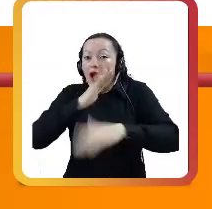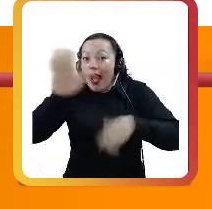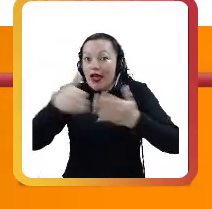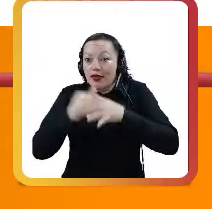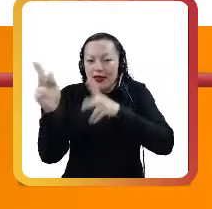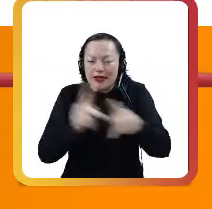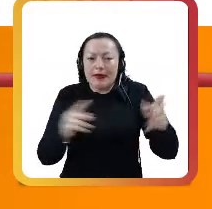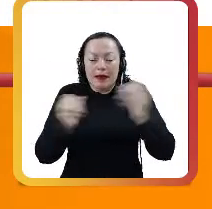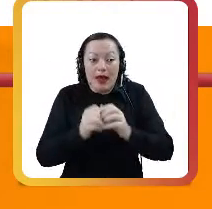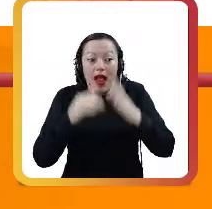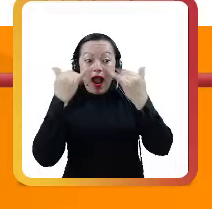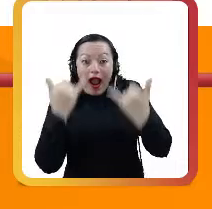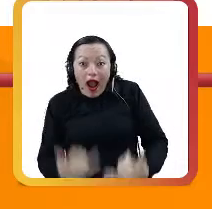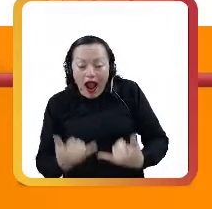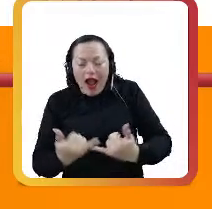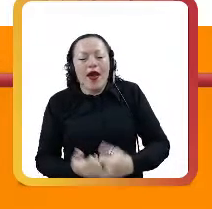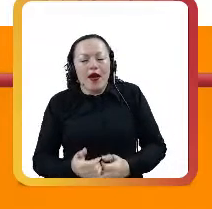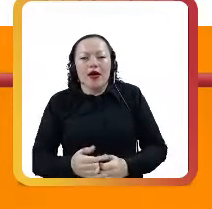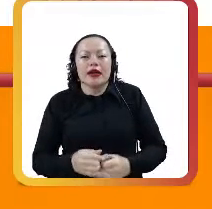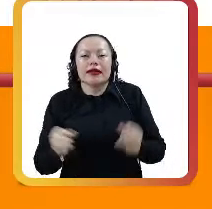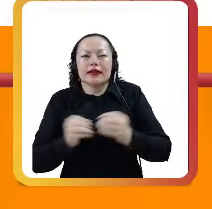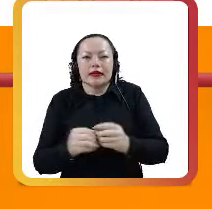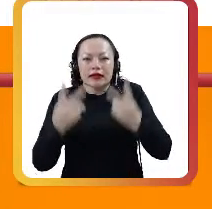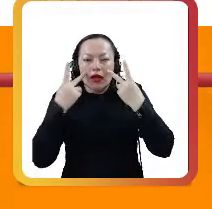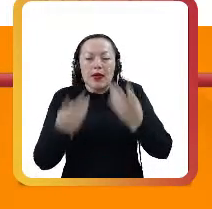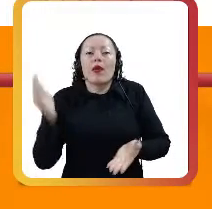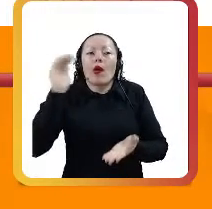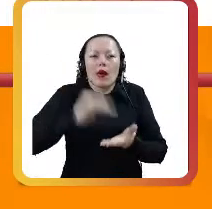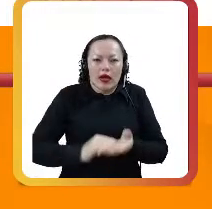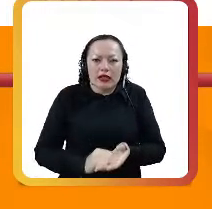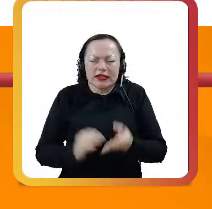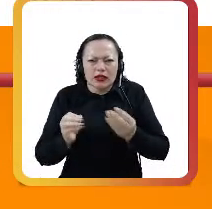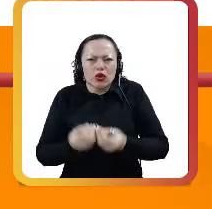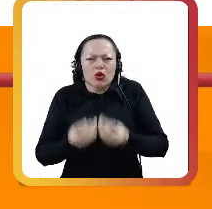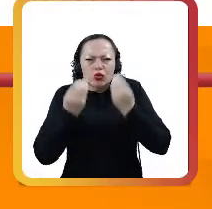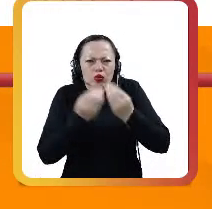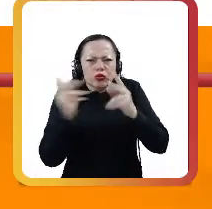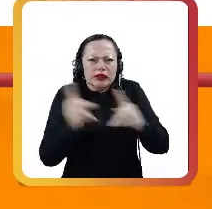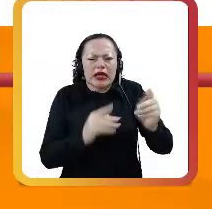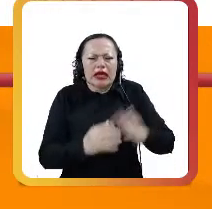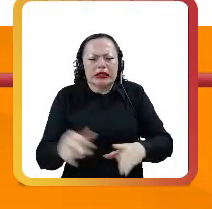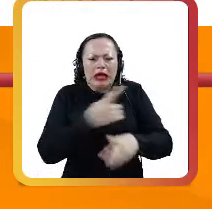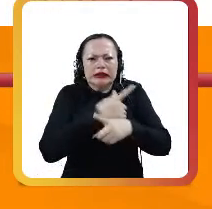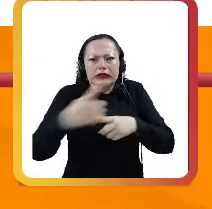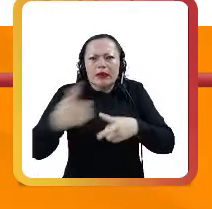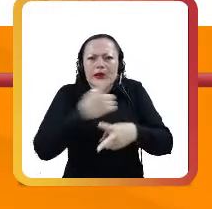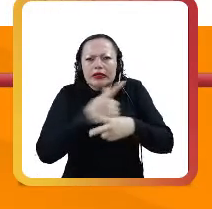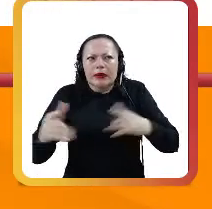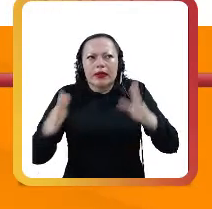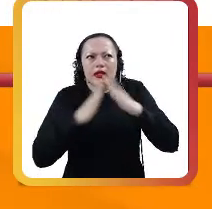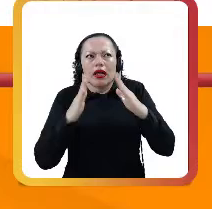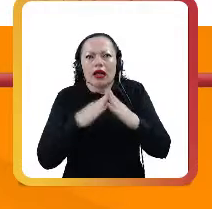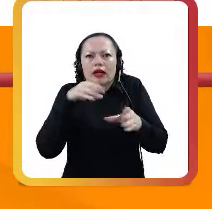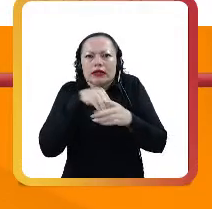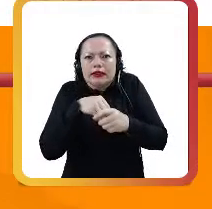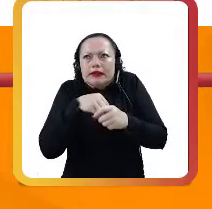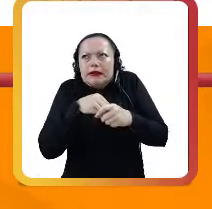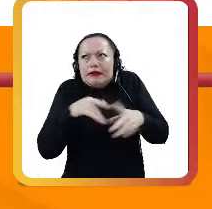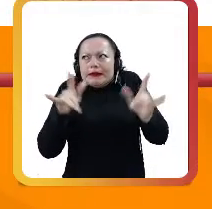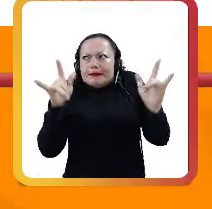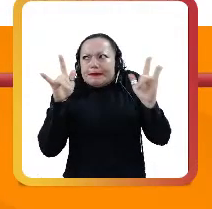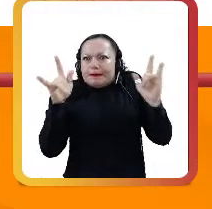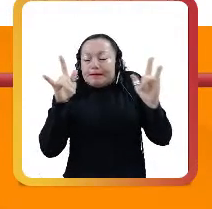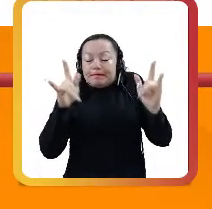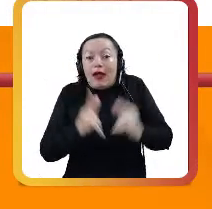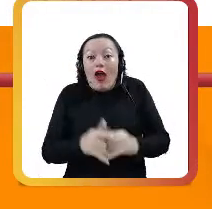las personas que a esta hora, pues, hoy retornan después de muchas semanas confinados en su casa. Hoy